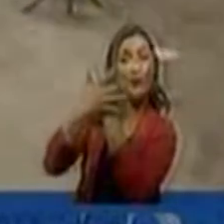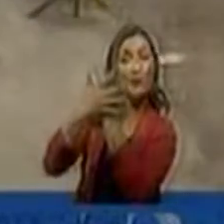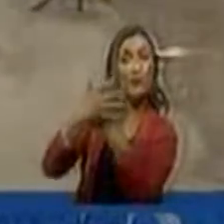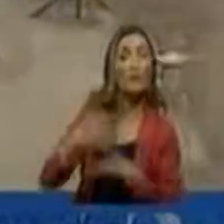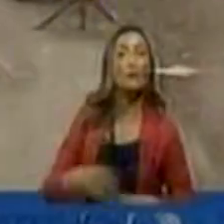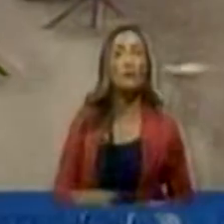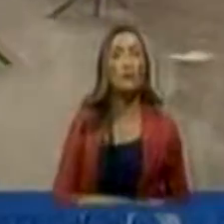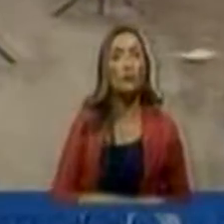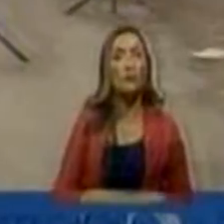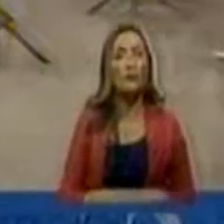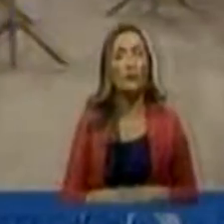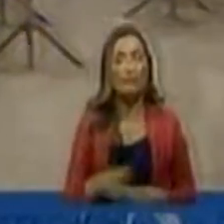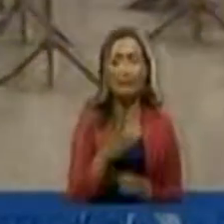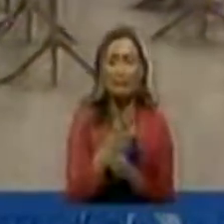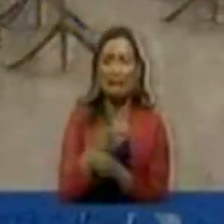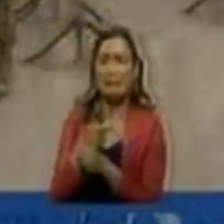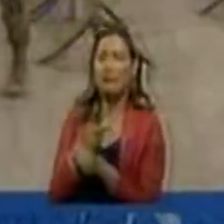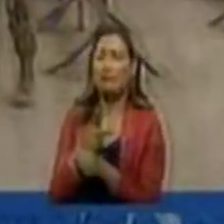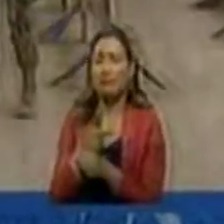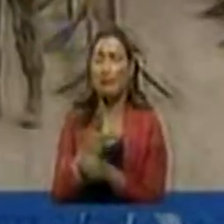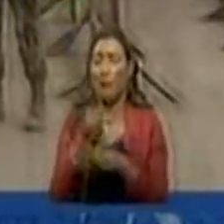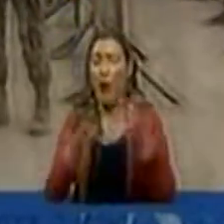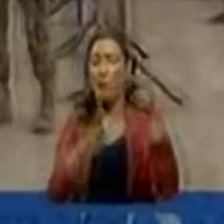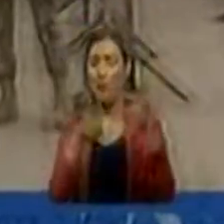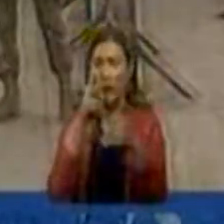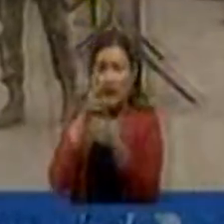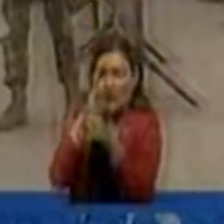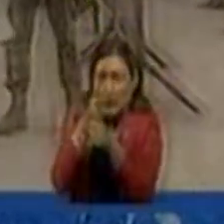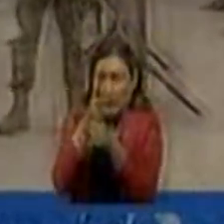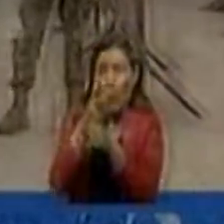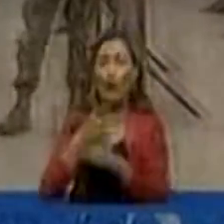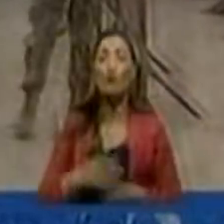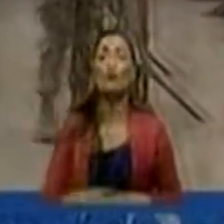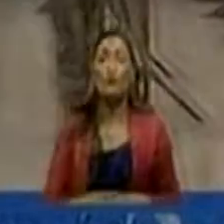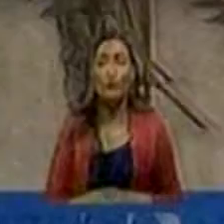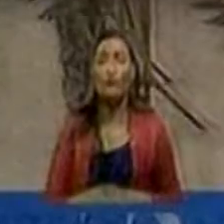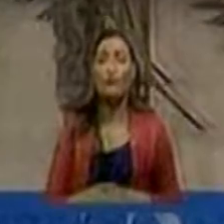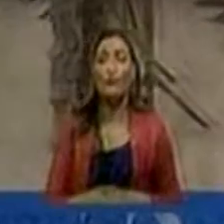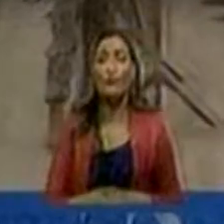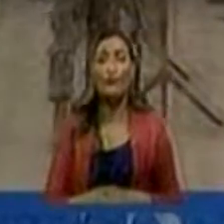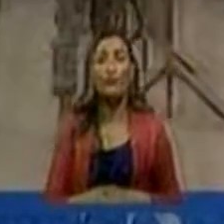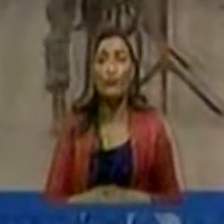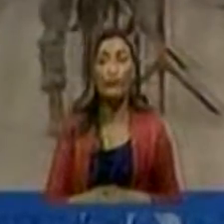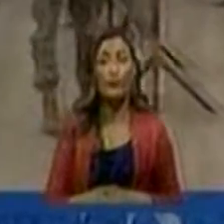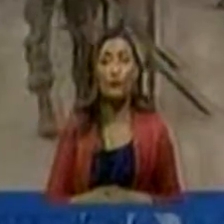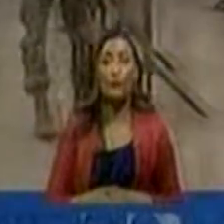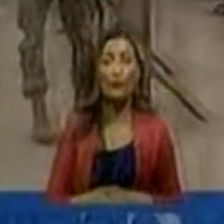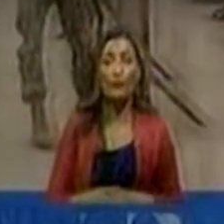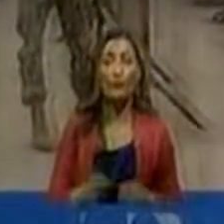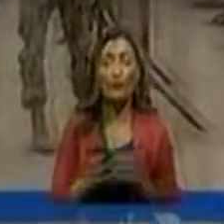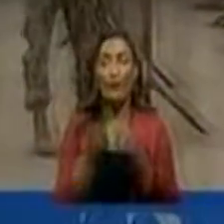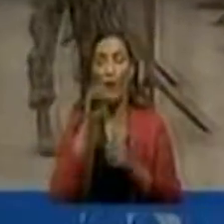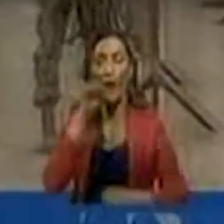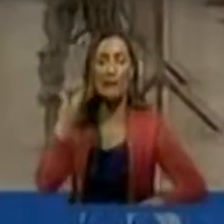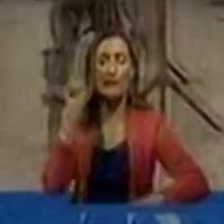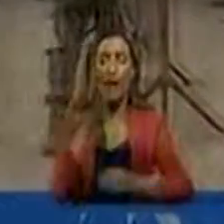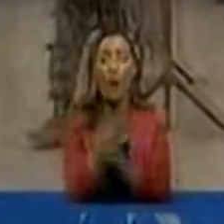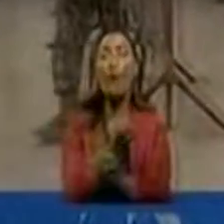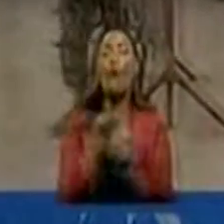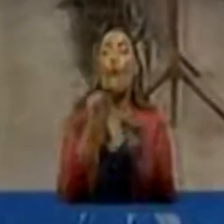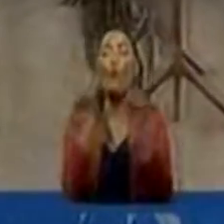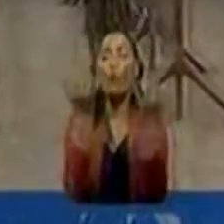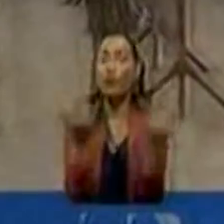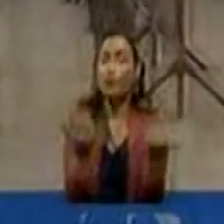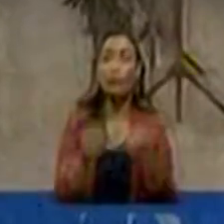Litoral, grabaron incluso las detonaciones. También habrían utilizado incluso artefactos explosivos. A esta hora